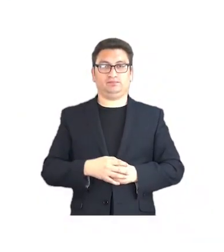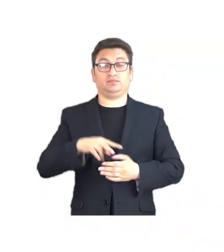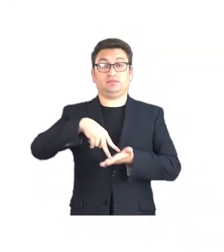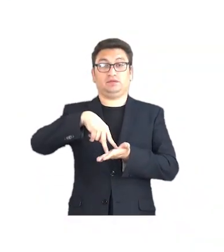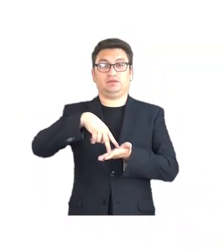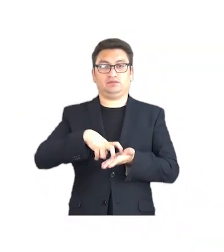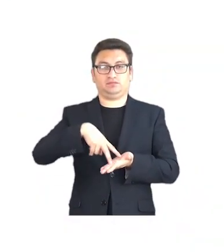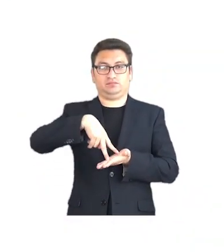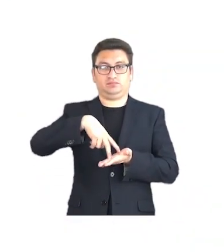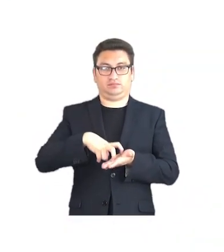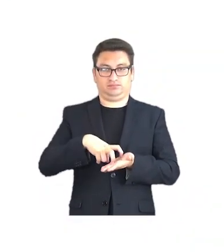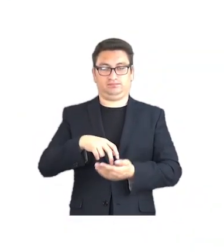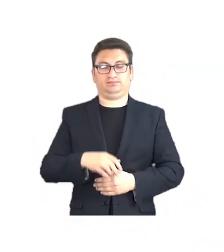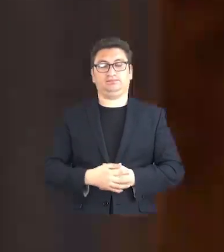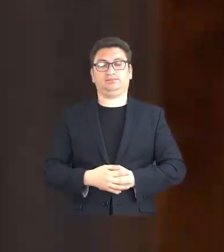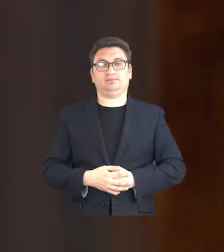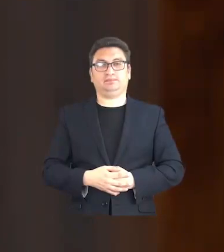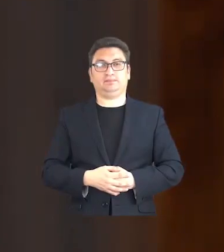Sentadillas.